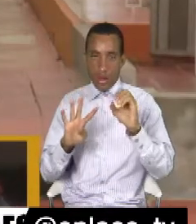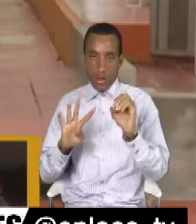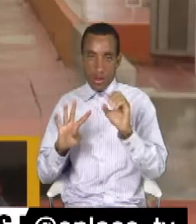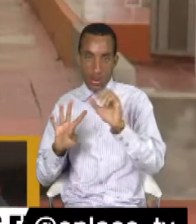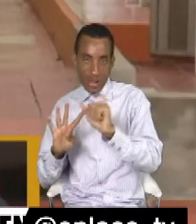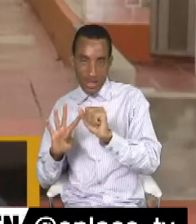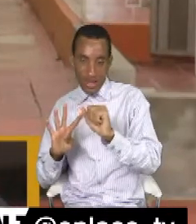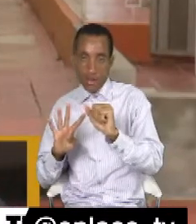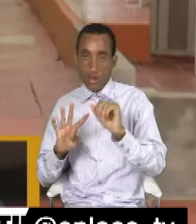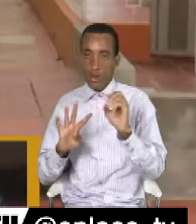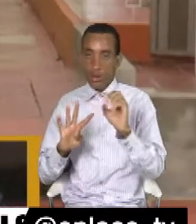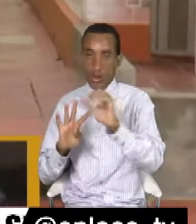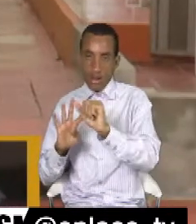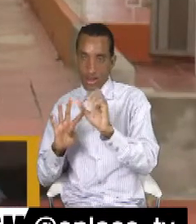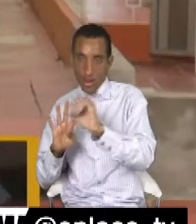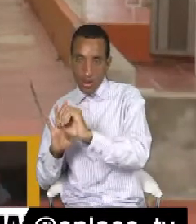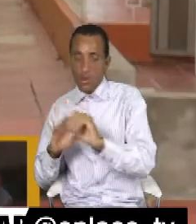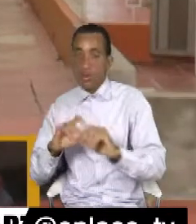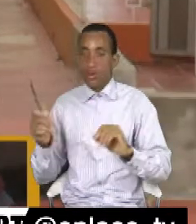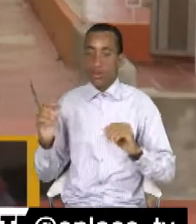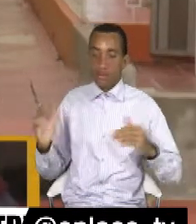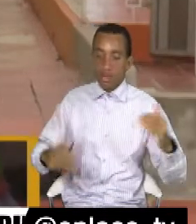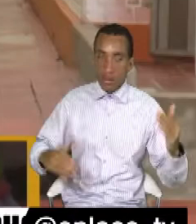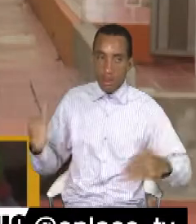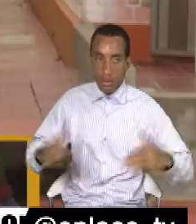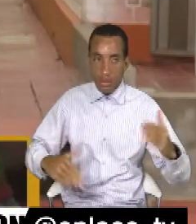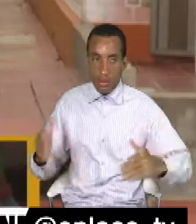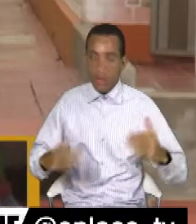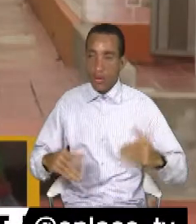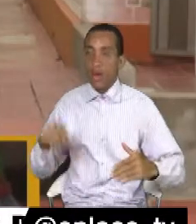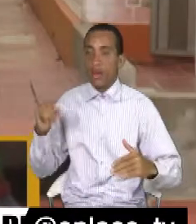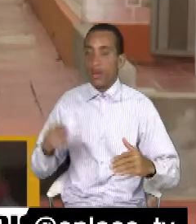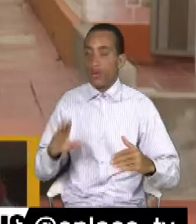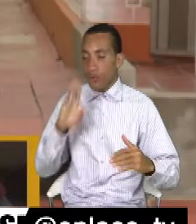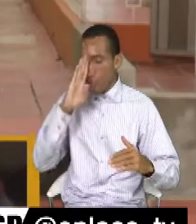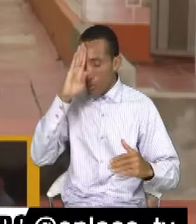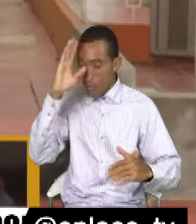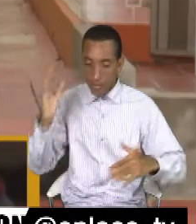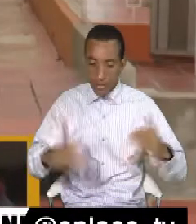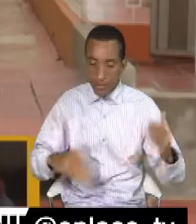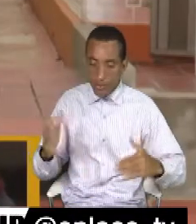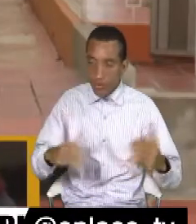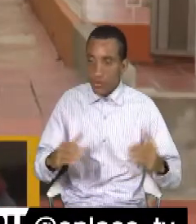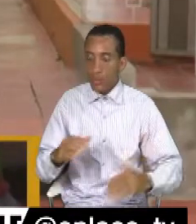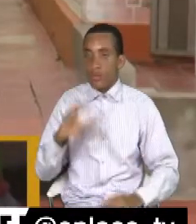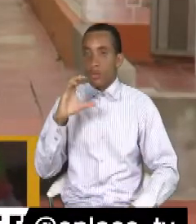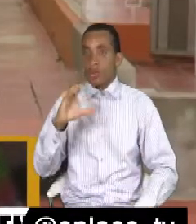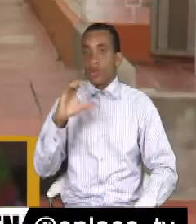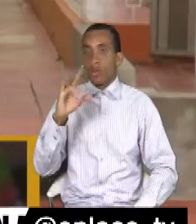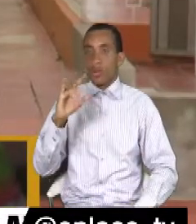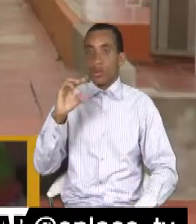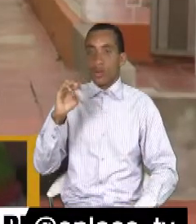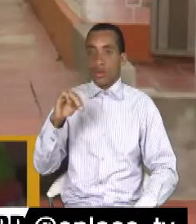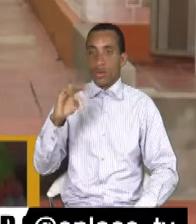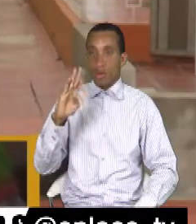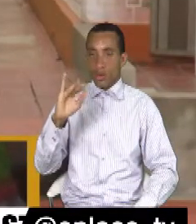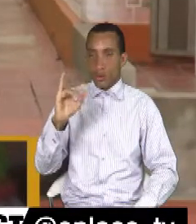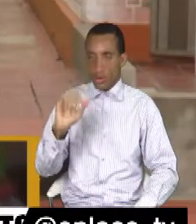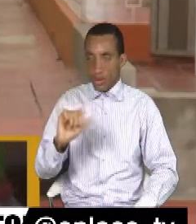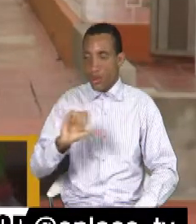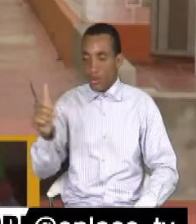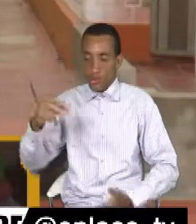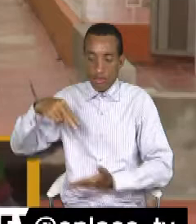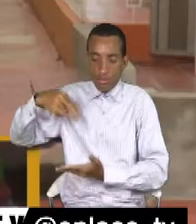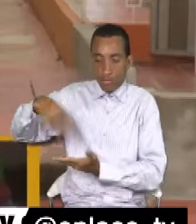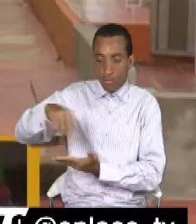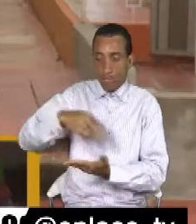sería la tambora, algo muy tradicional de aquí, la cumbia y otros bailes que